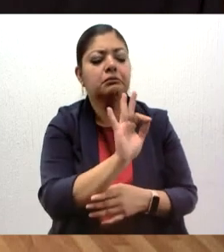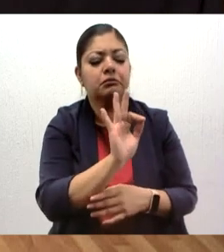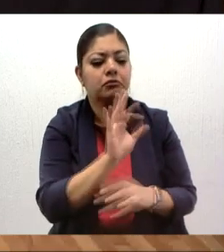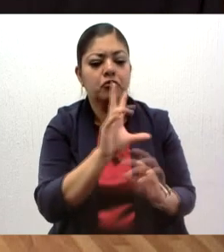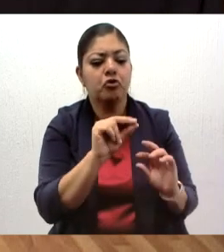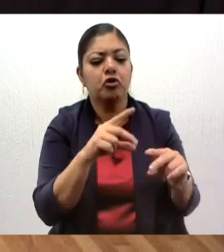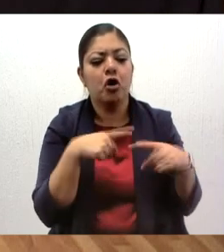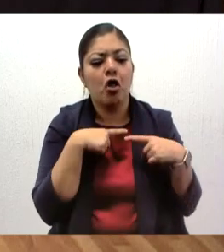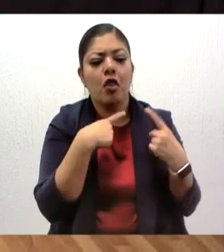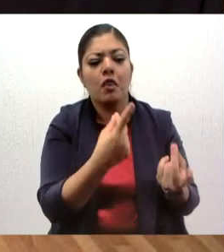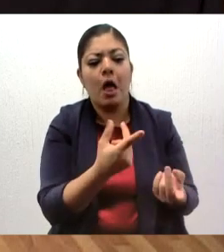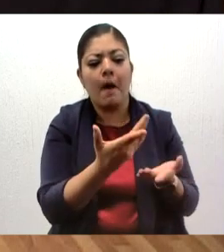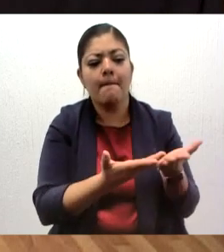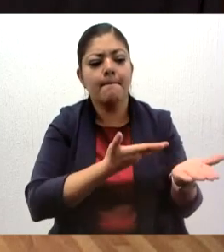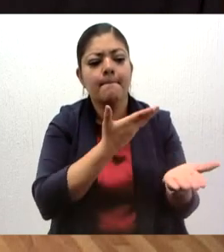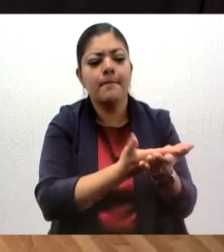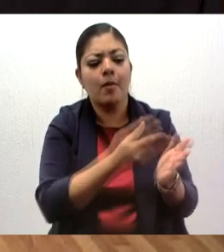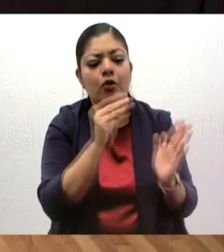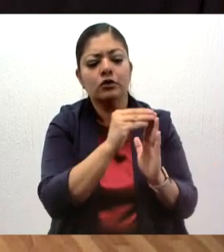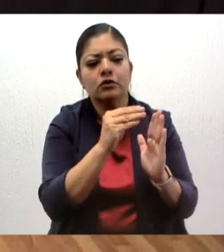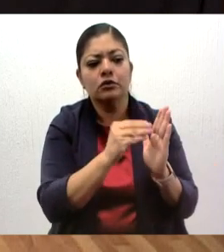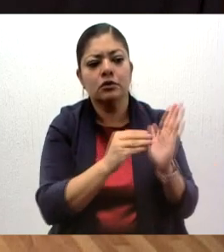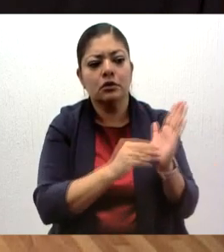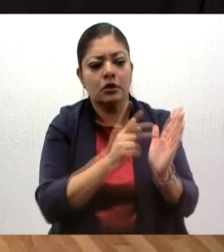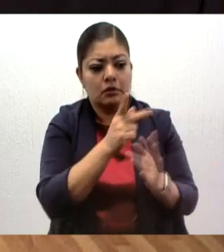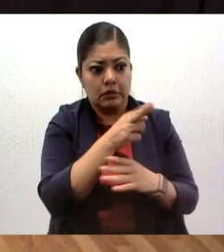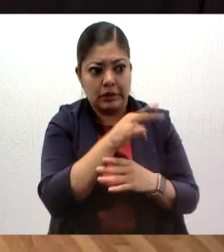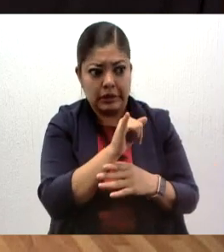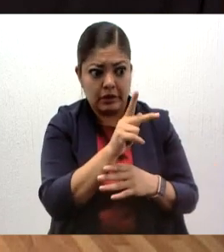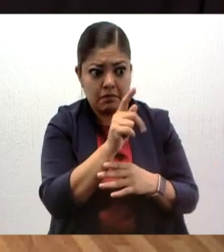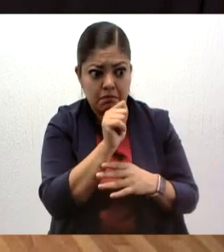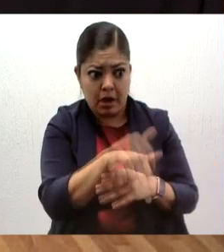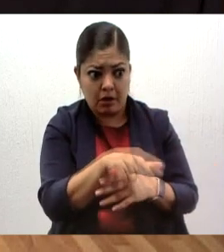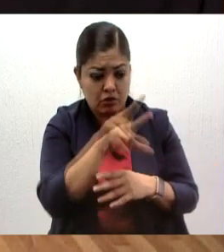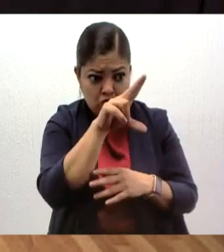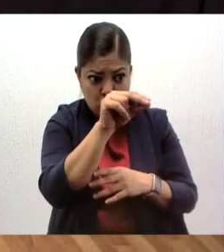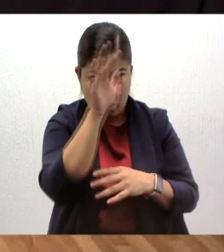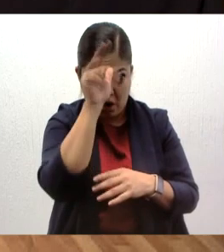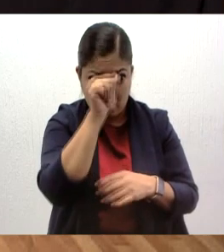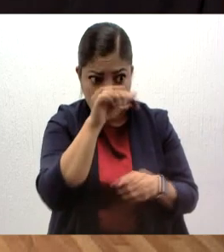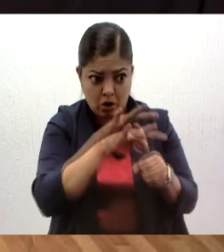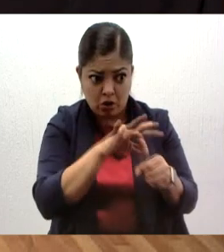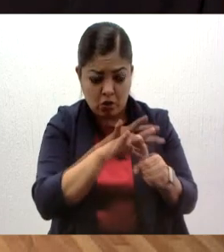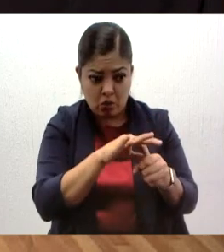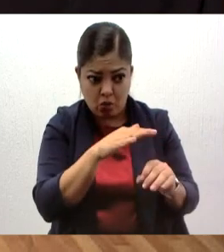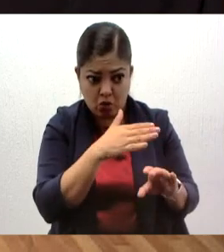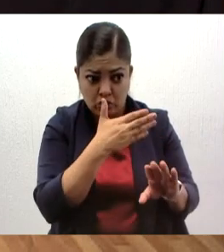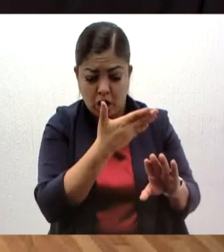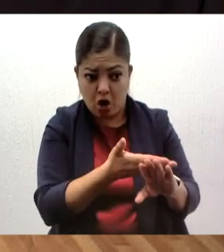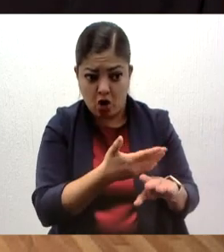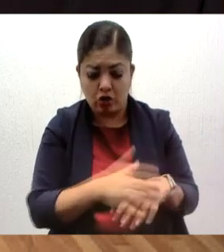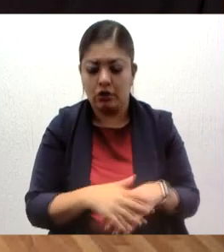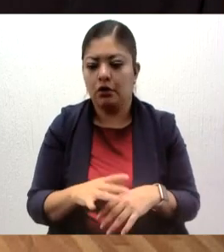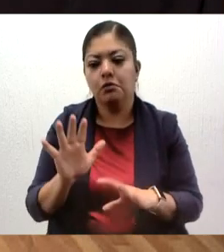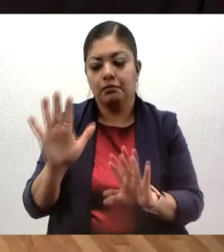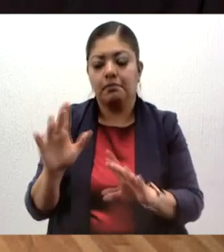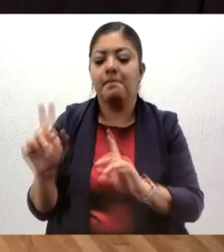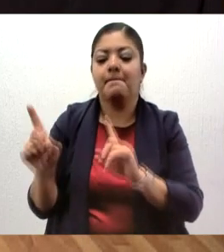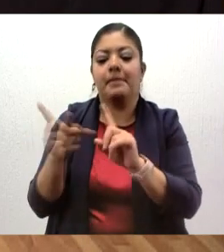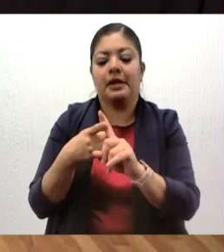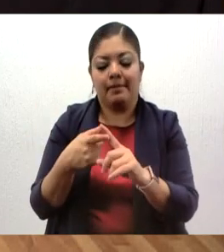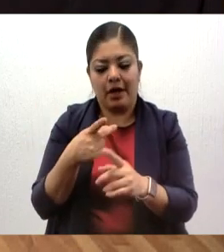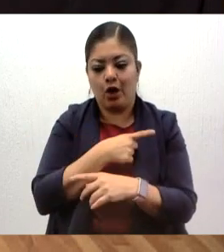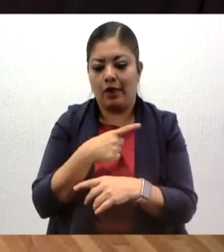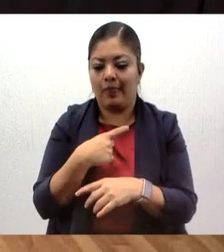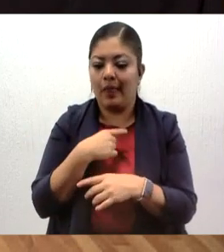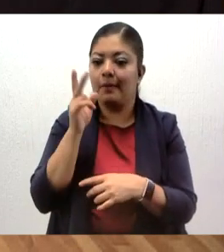propuestas en el presupuesto pri y pan votarían en contra bueno primero como decía aquí nuestra compañera vamos a a tratar de que